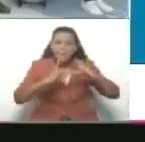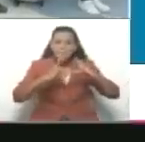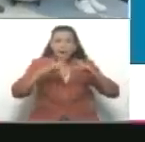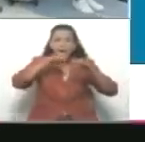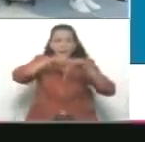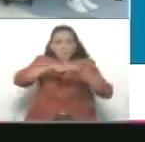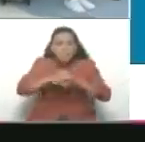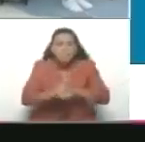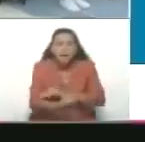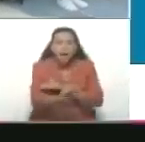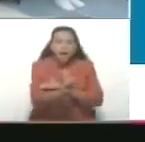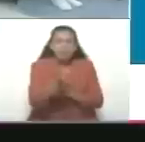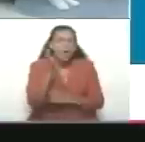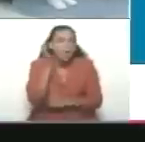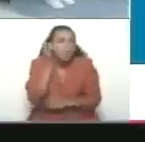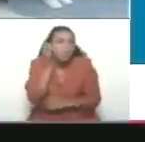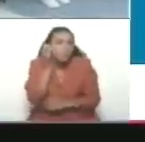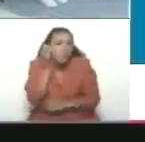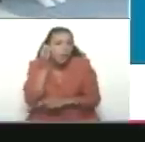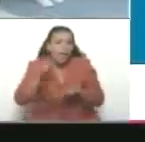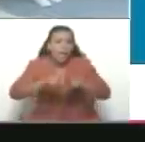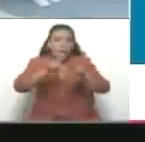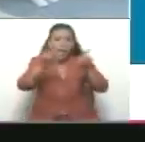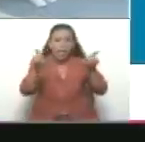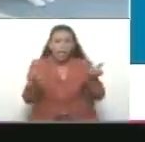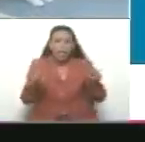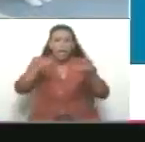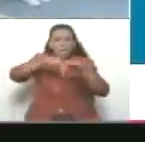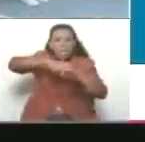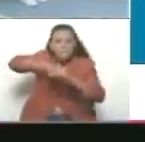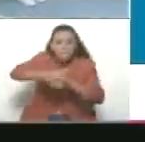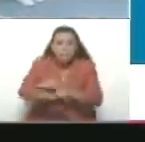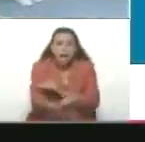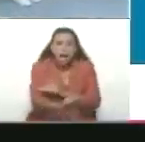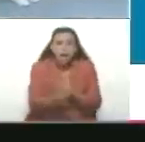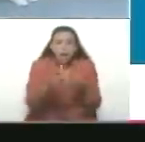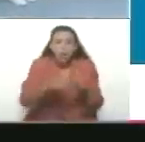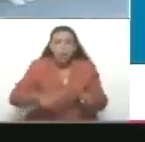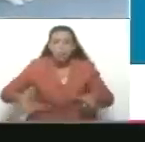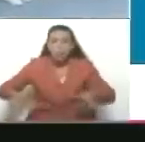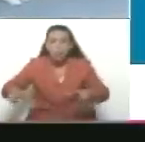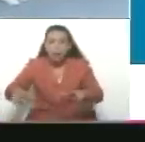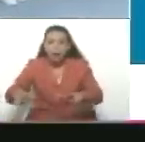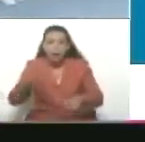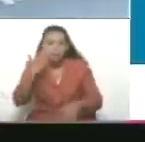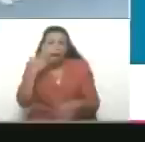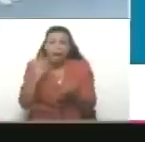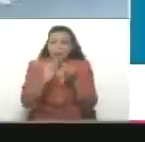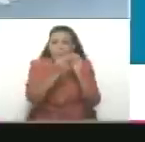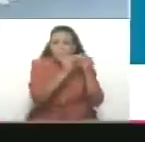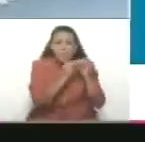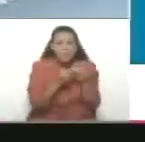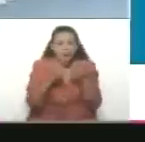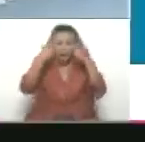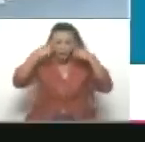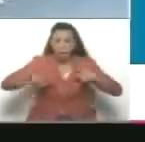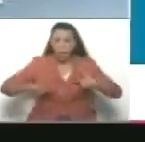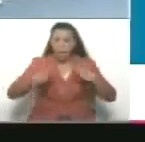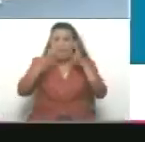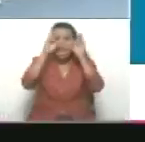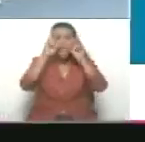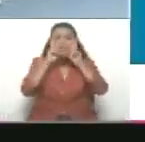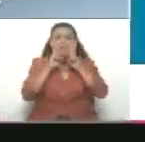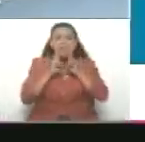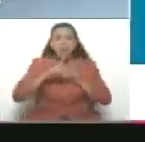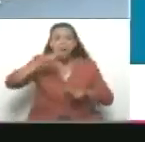dos parturientas valga la redundancia al lado está la sala donde se preparan ellas de aquí mismo presidente